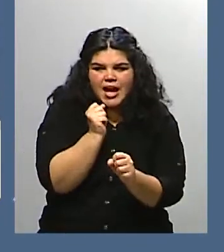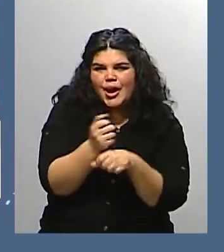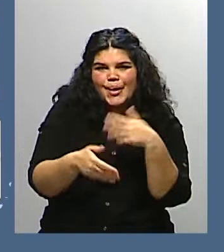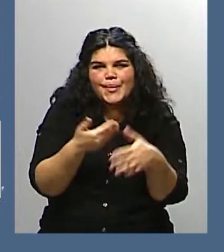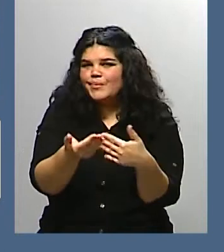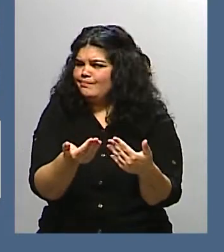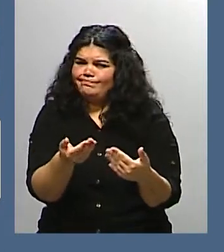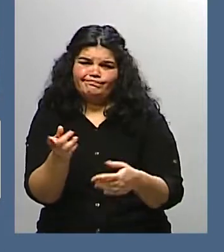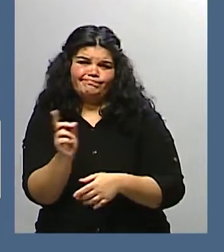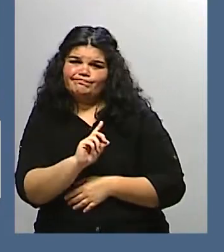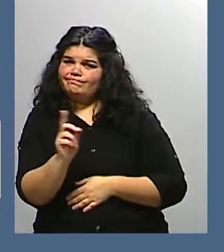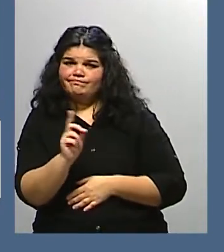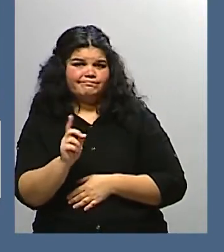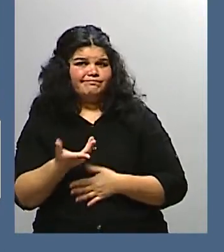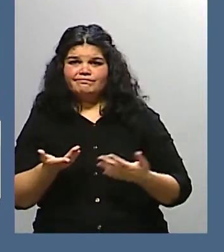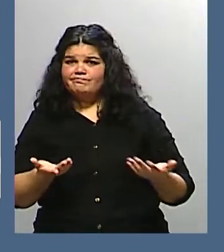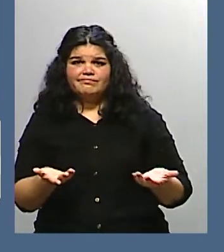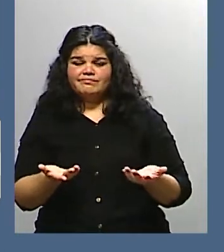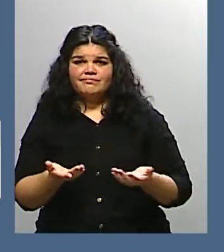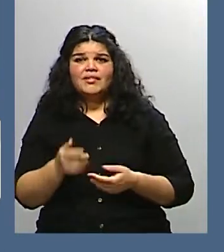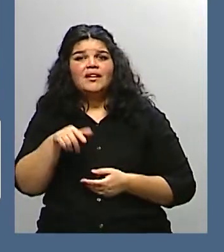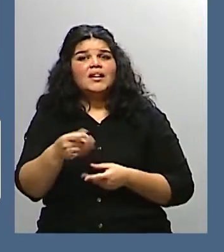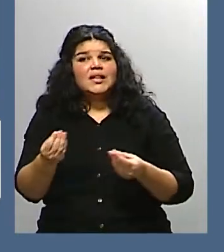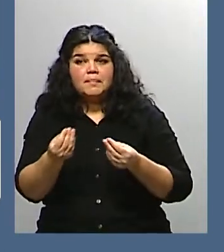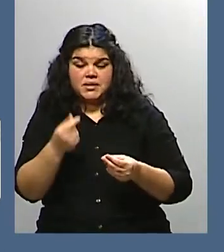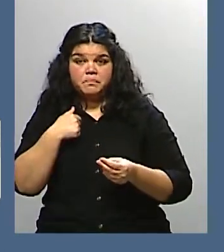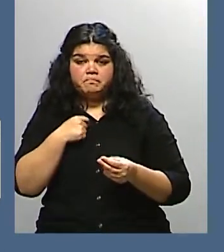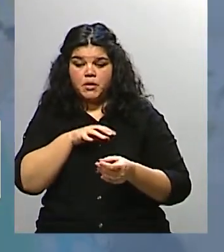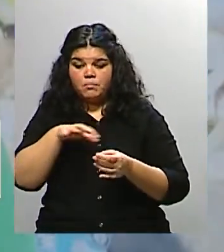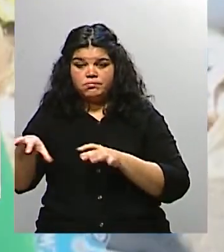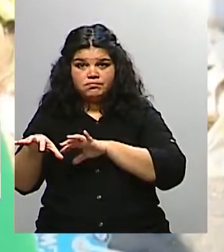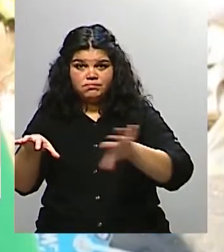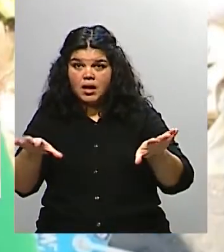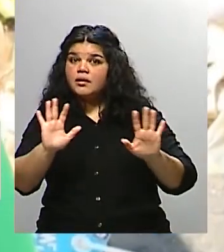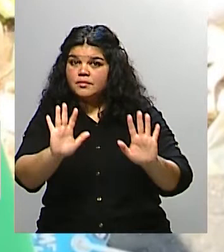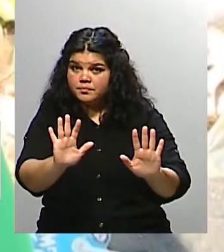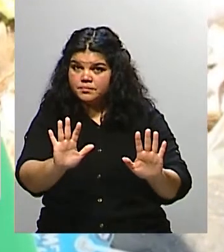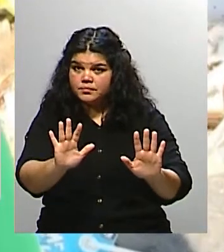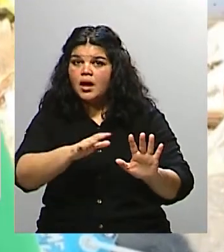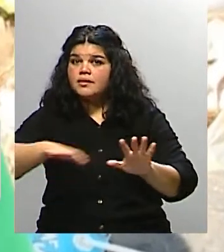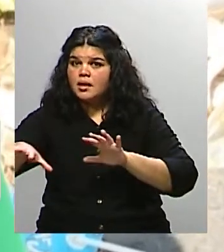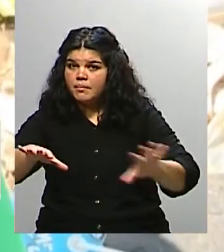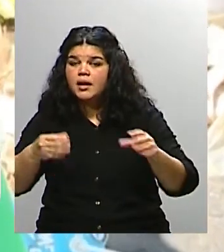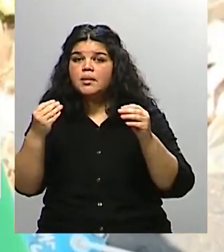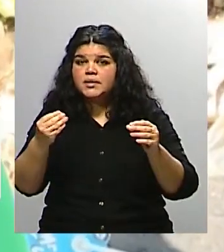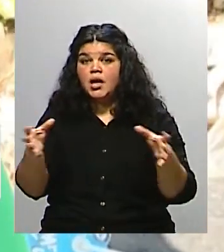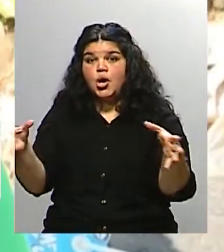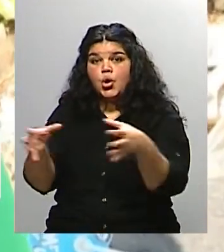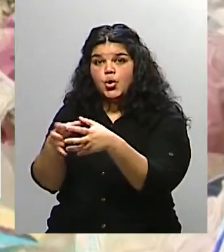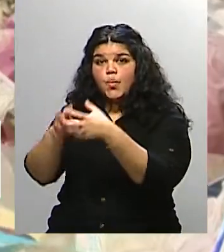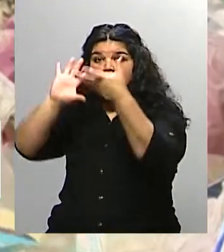en la que yo hago una separación muy clara entre el ambientalismo radical y